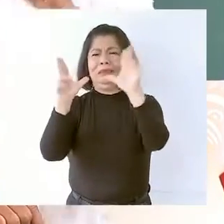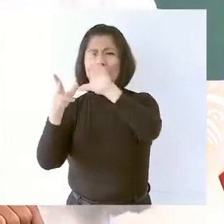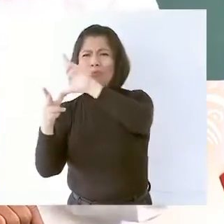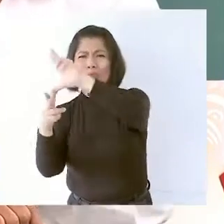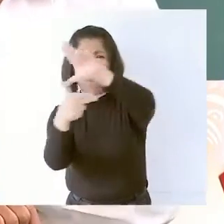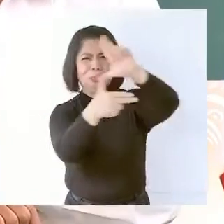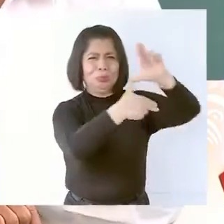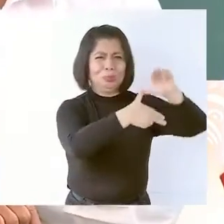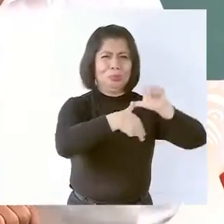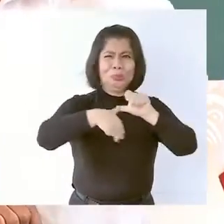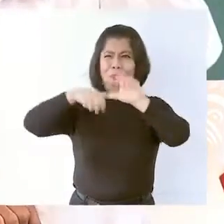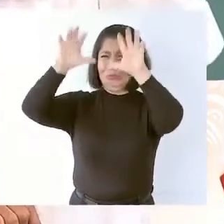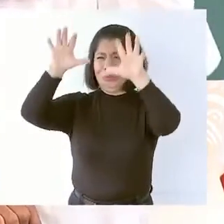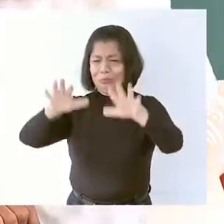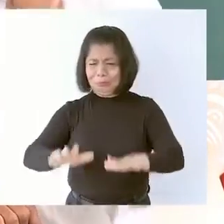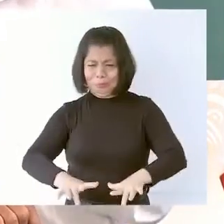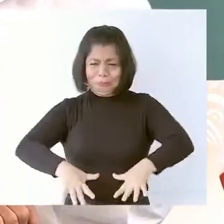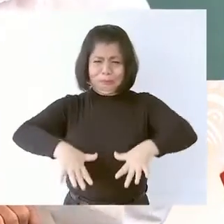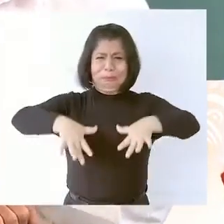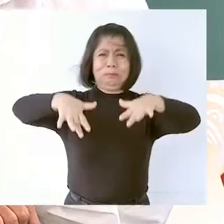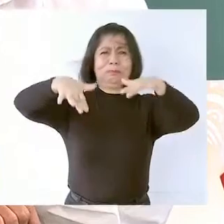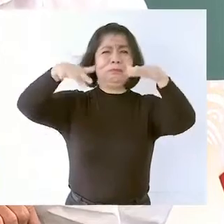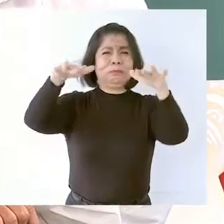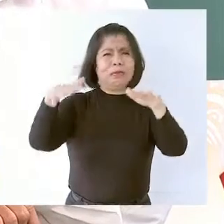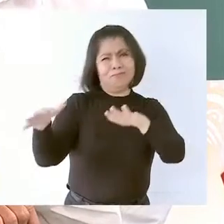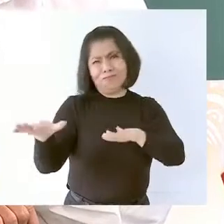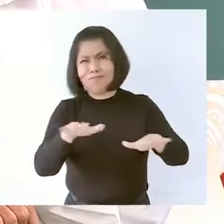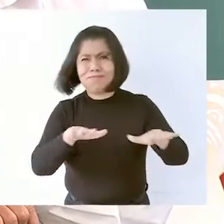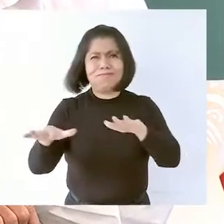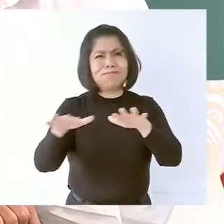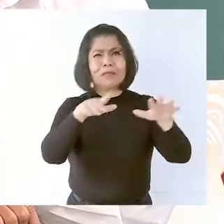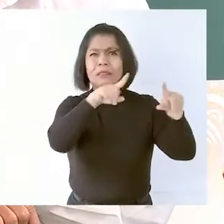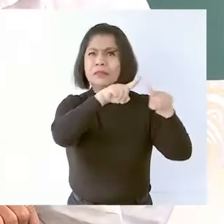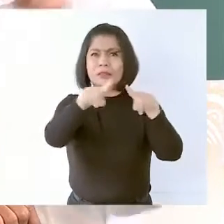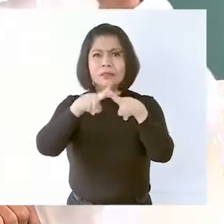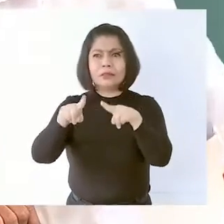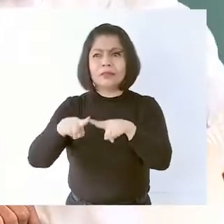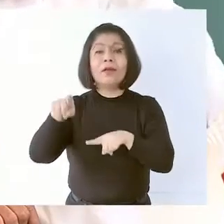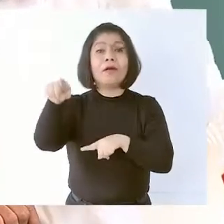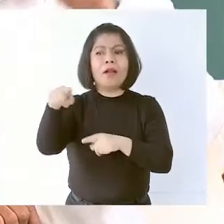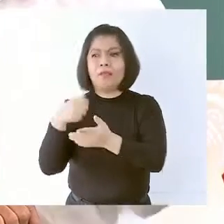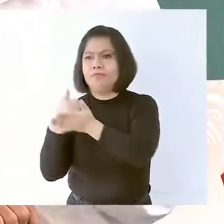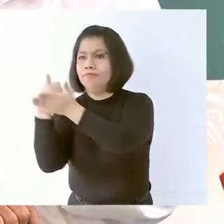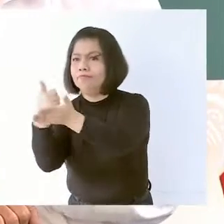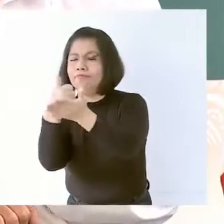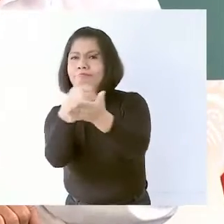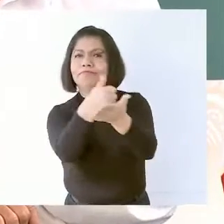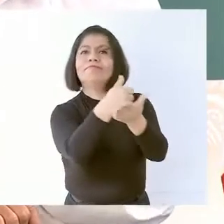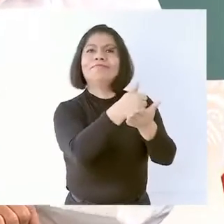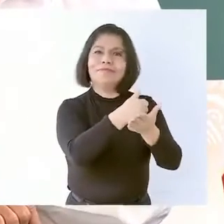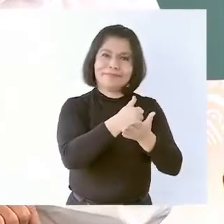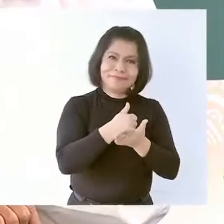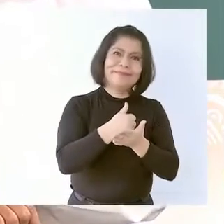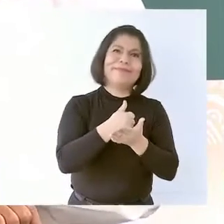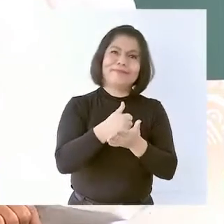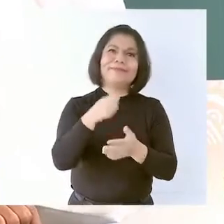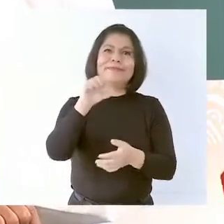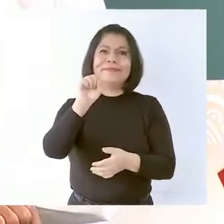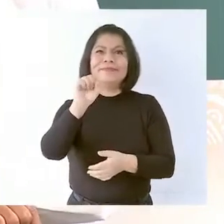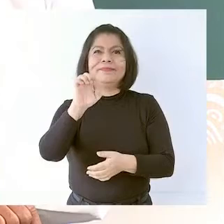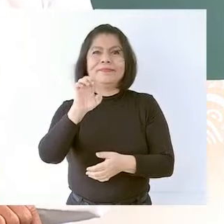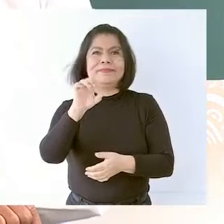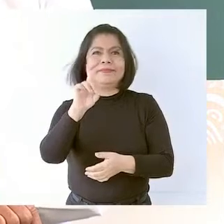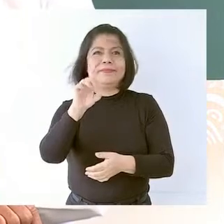contribuir al progreso de la nación. Es un objetivo de esta